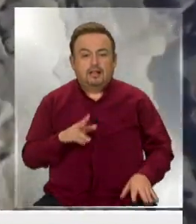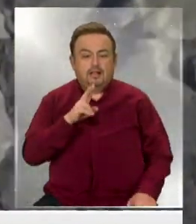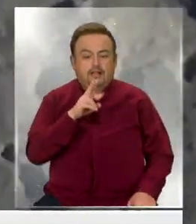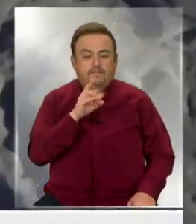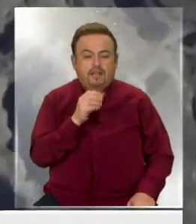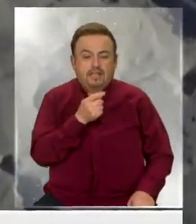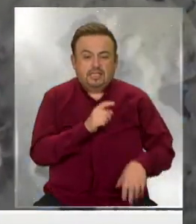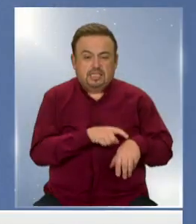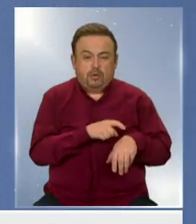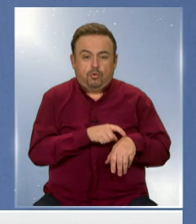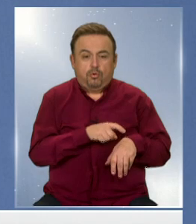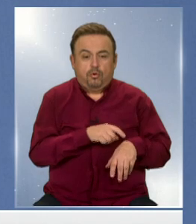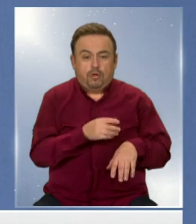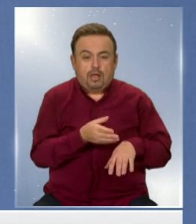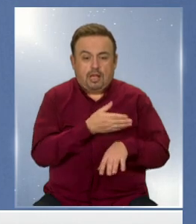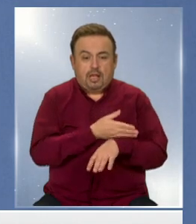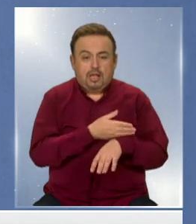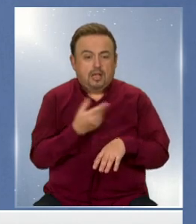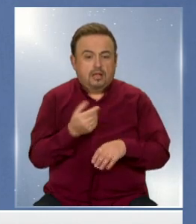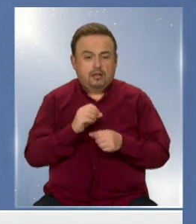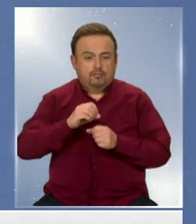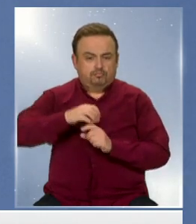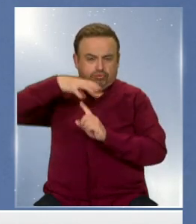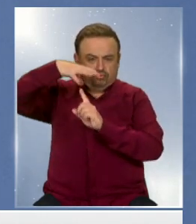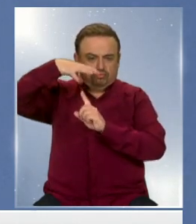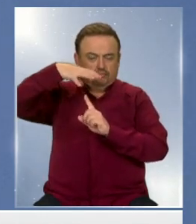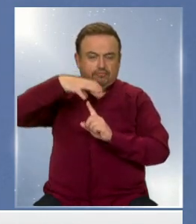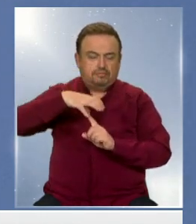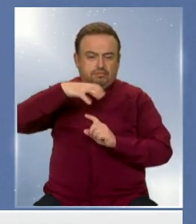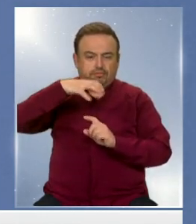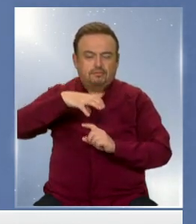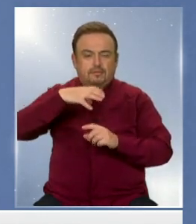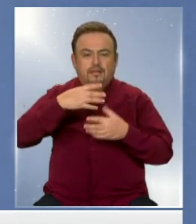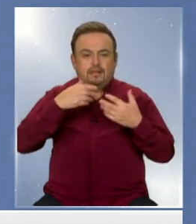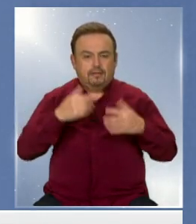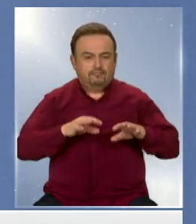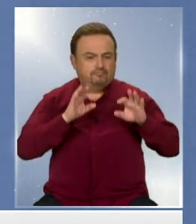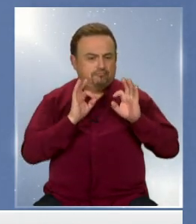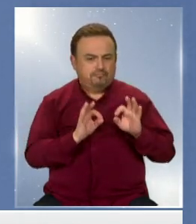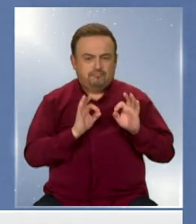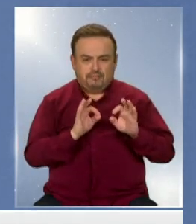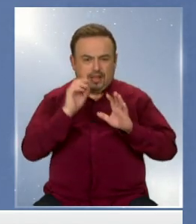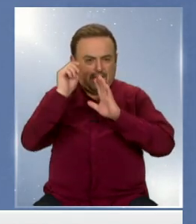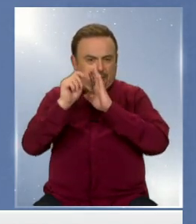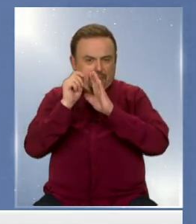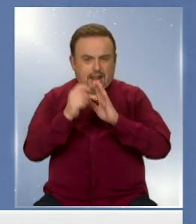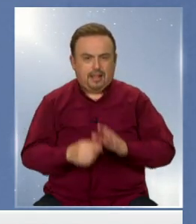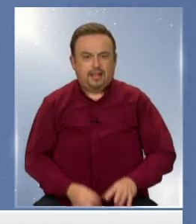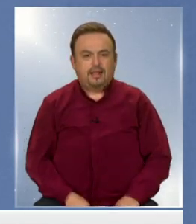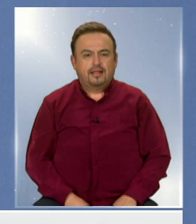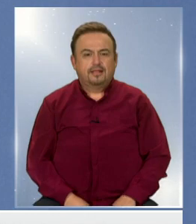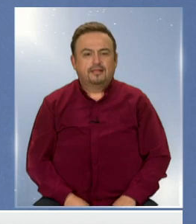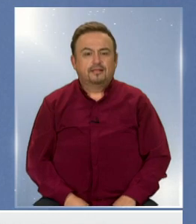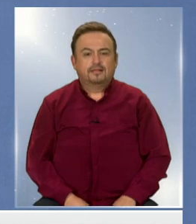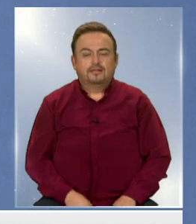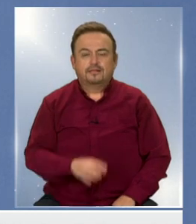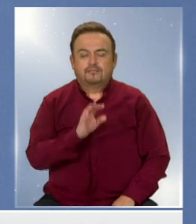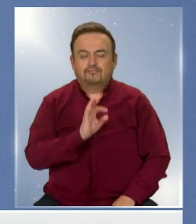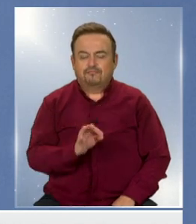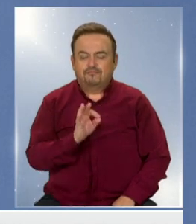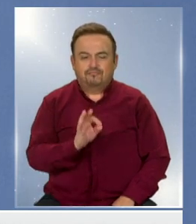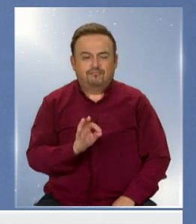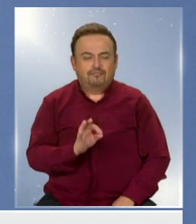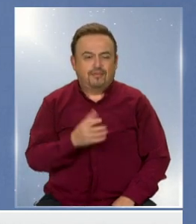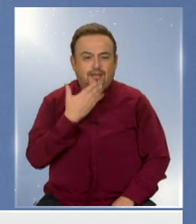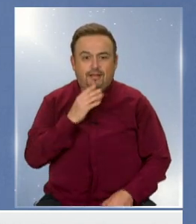20 segundos antes de despegar su paracaídas. O sea, una hazaña de película que fue todo